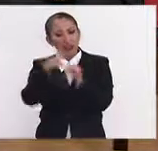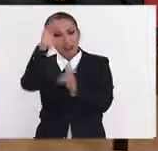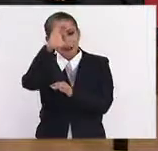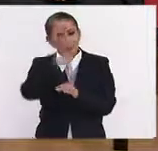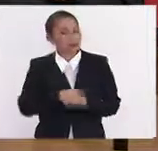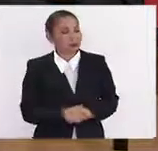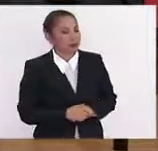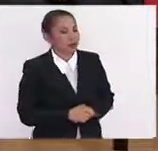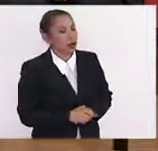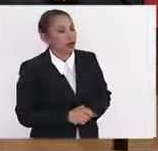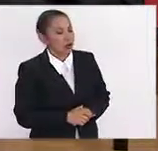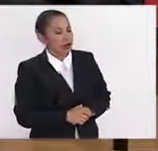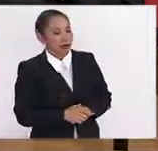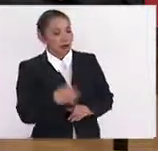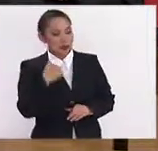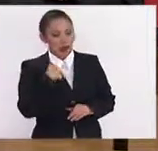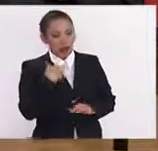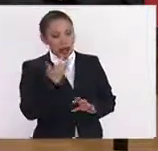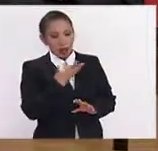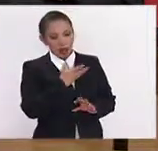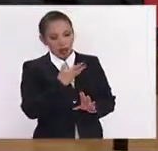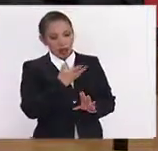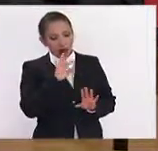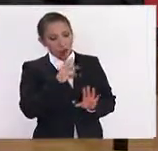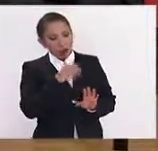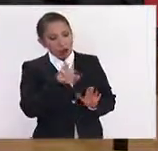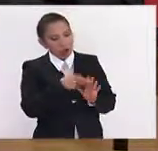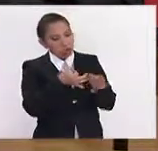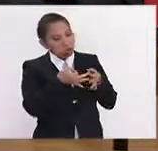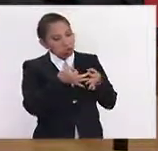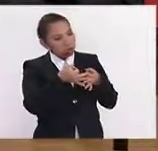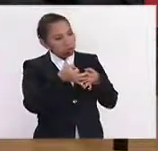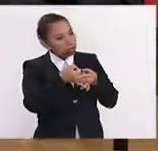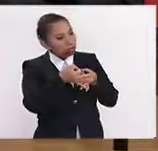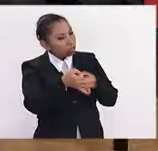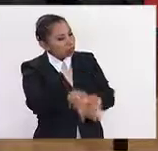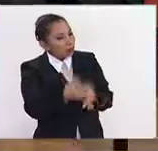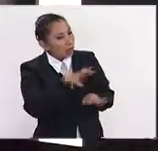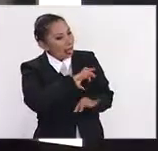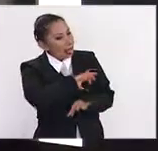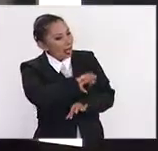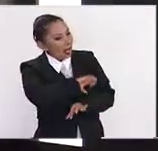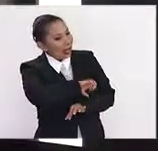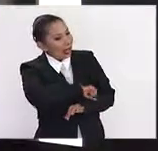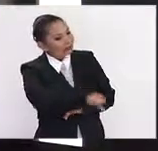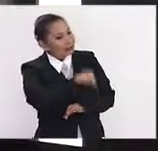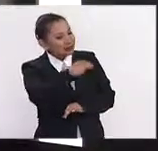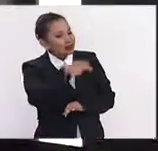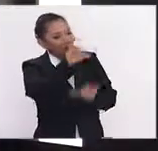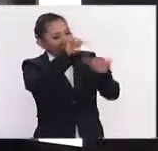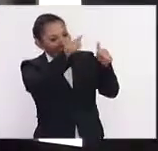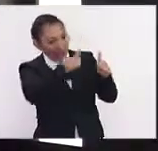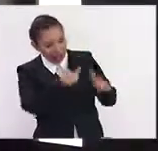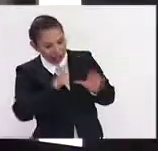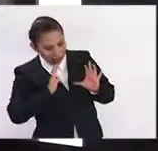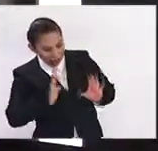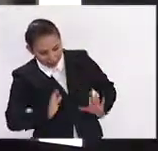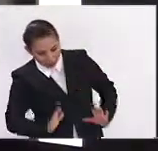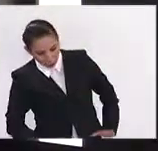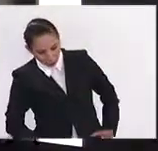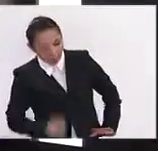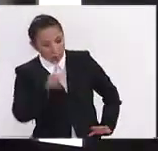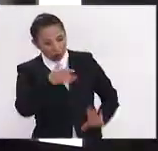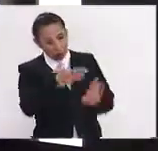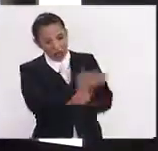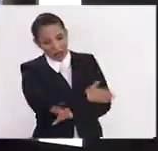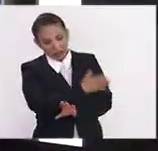arte? Bueno, yo tengo ya una tendencia, una fascinación por la anatomía humana desde que estaba en la